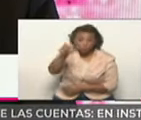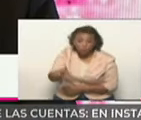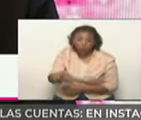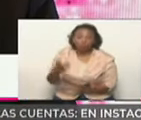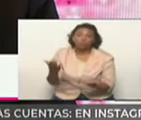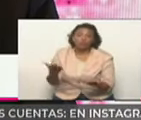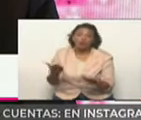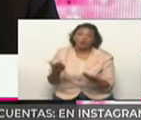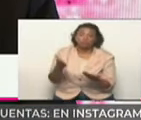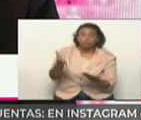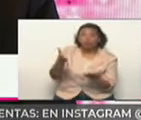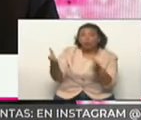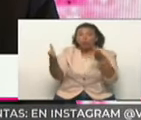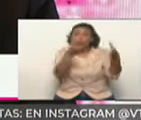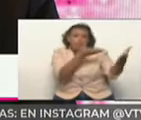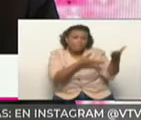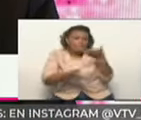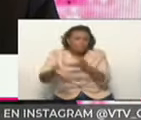ellos